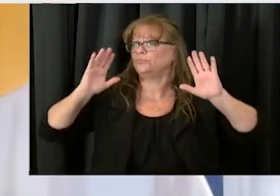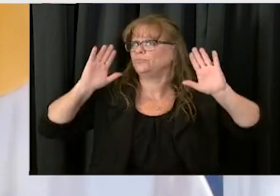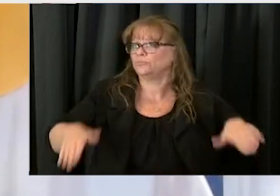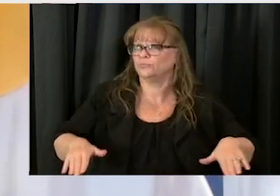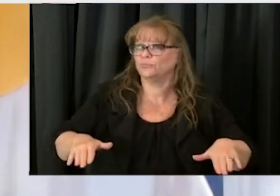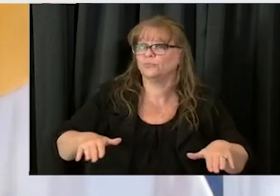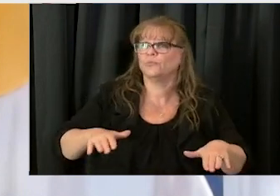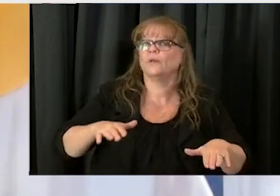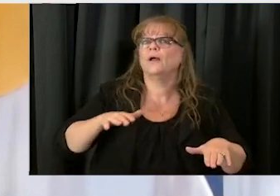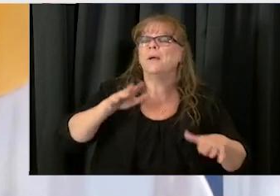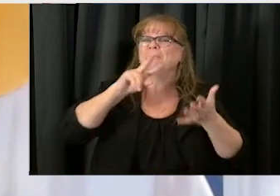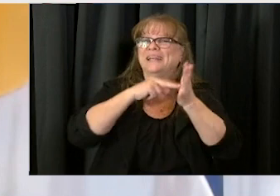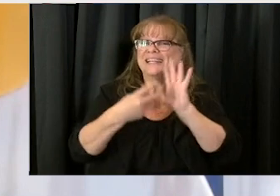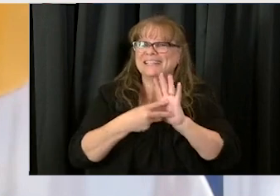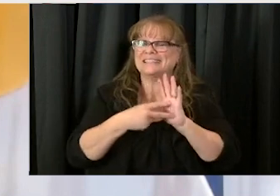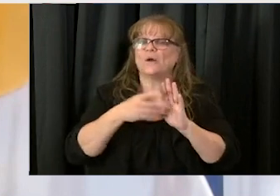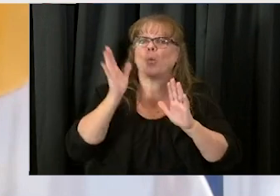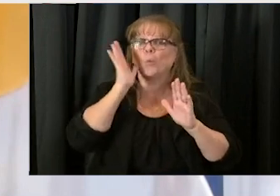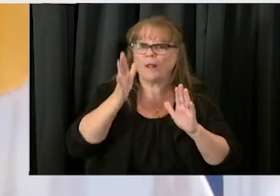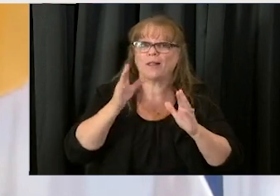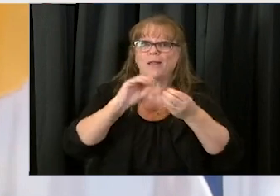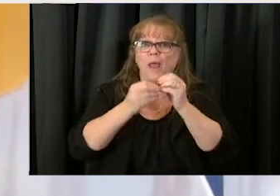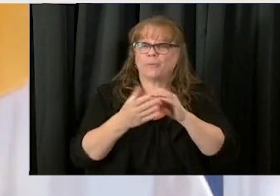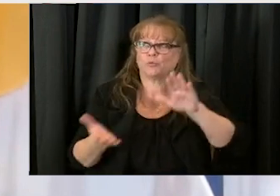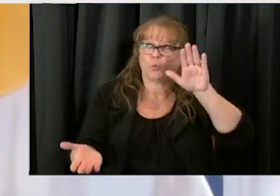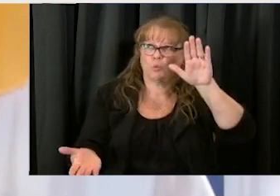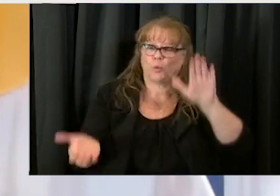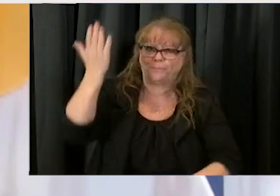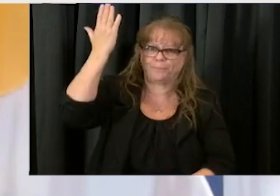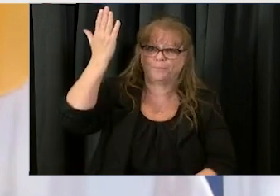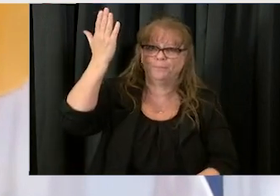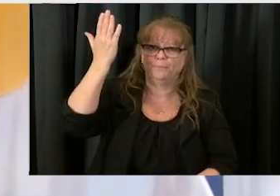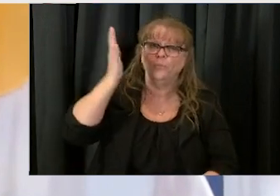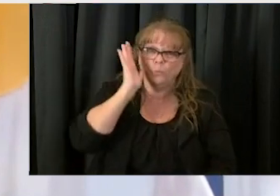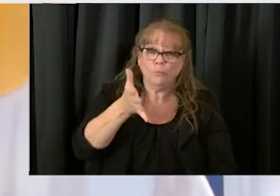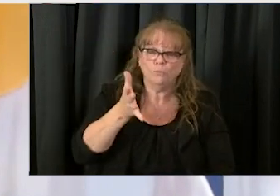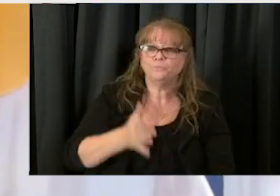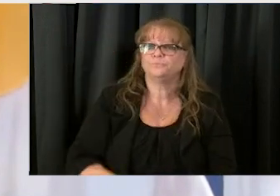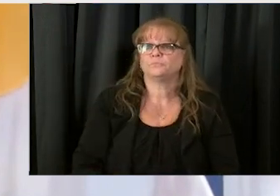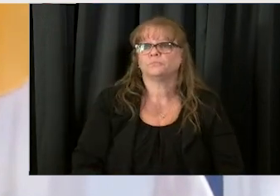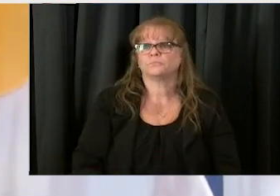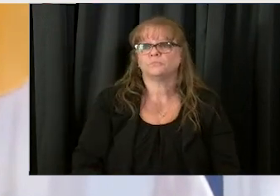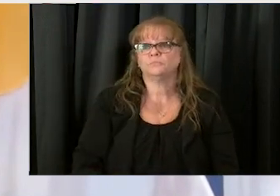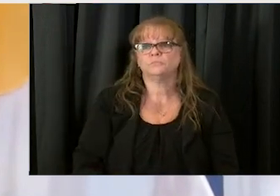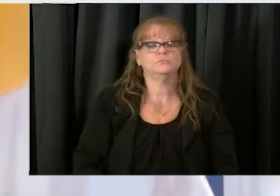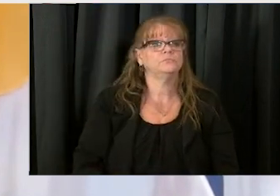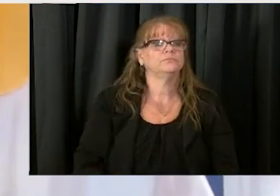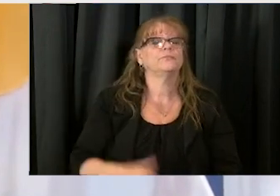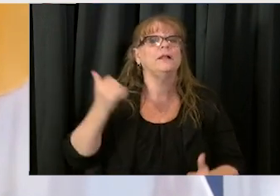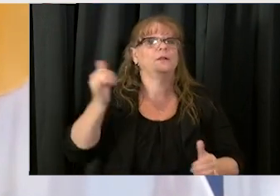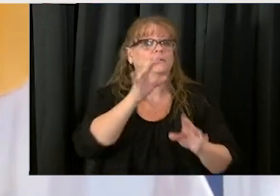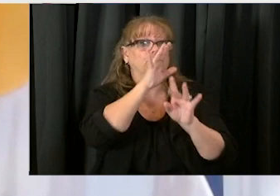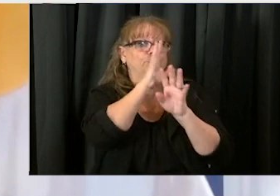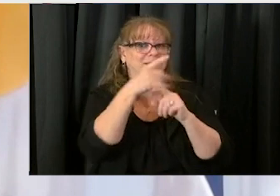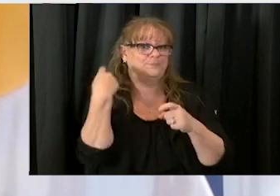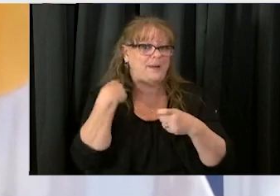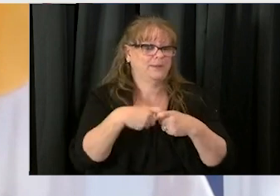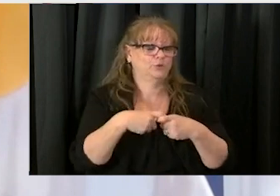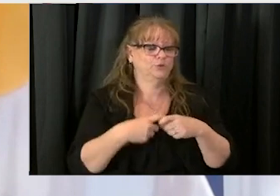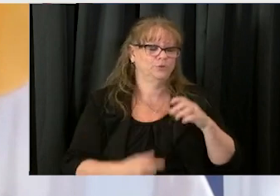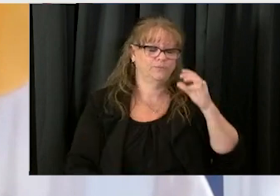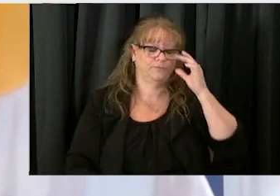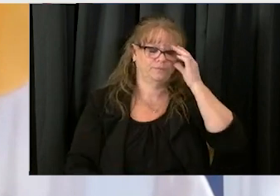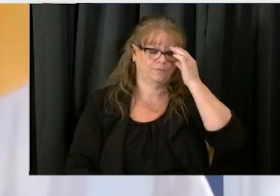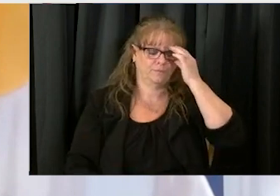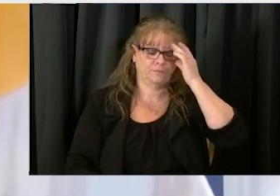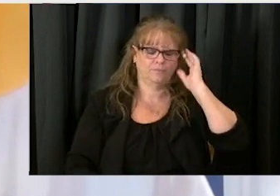Hello, Governor. Jesús Carrasquel from Noticias Univisión Colorado. Sí. Gobernador, ¿puede decirnos cuántos casos más hay de la nueva